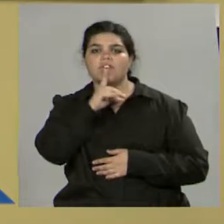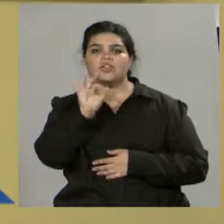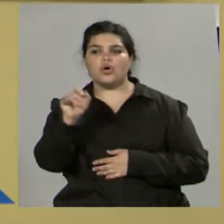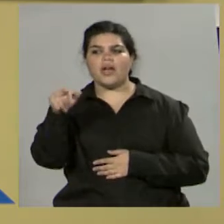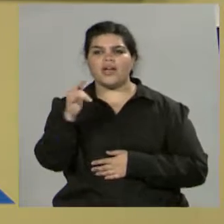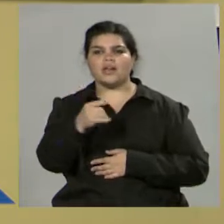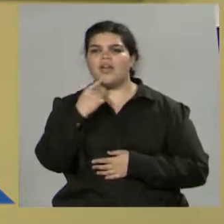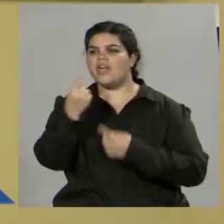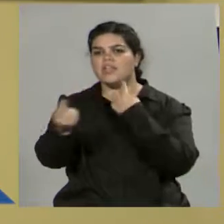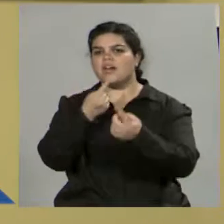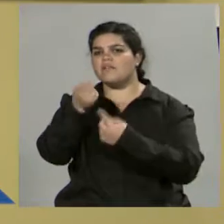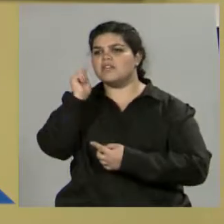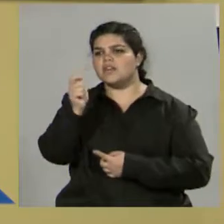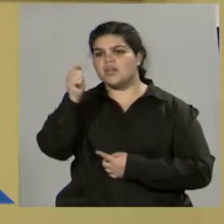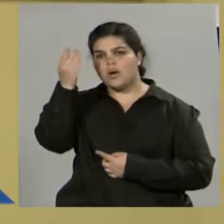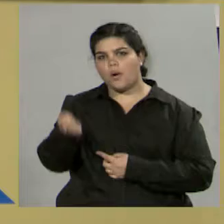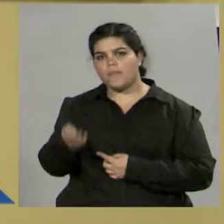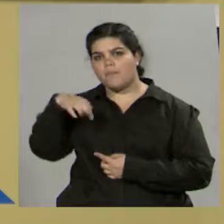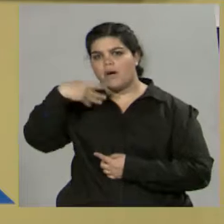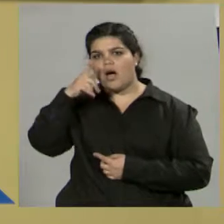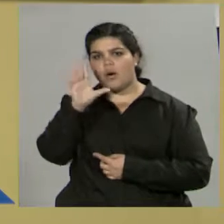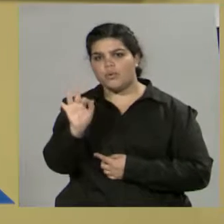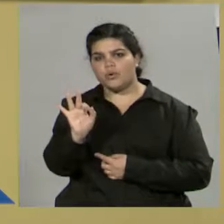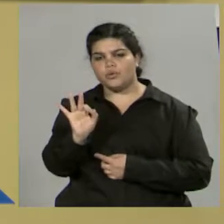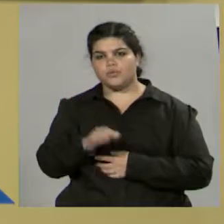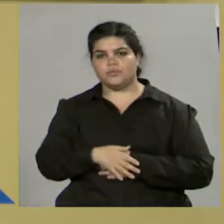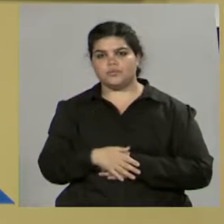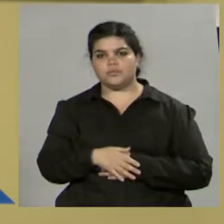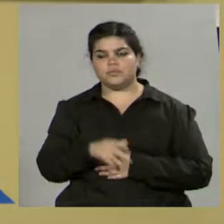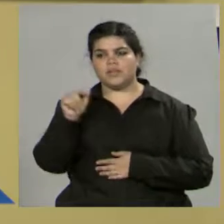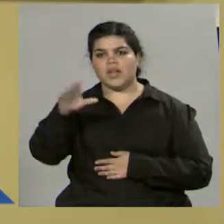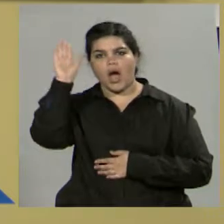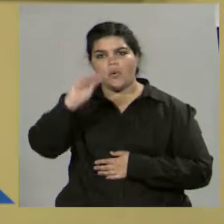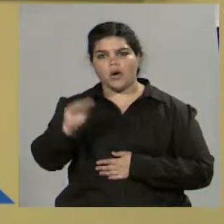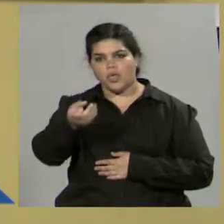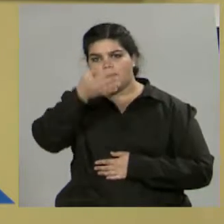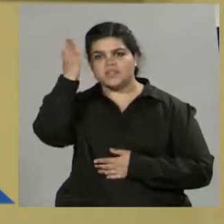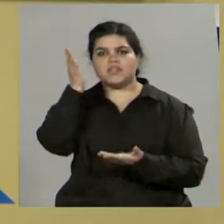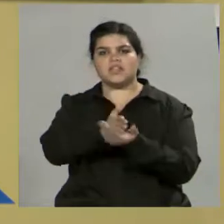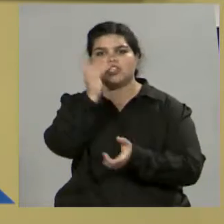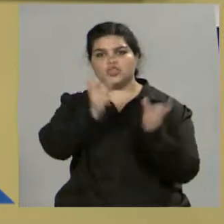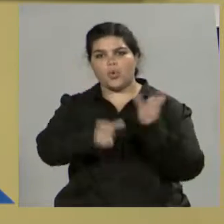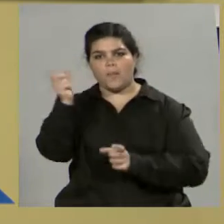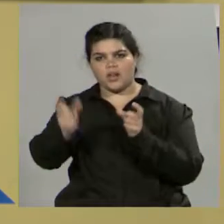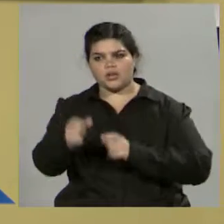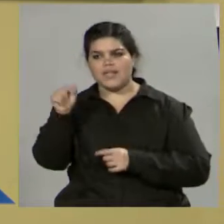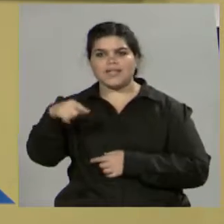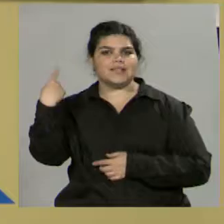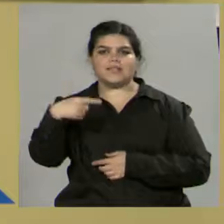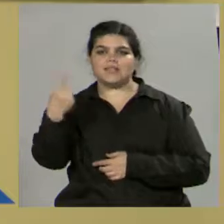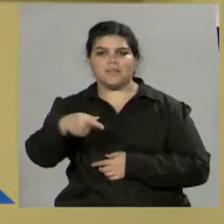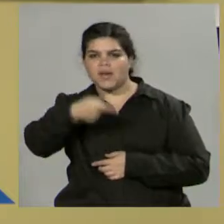estar entrevistando a Pablo Salinas, está abogado especializado en derechos humanos que siempre tiene